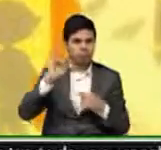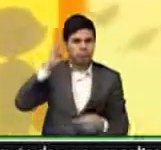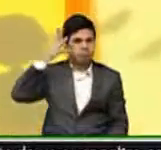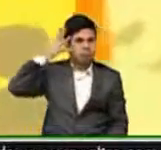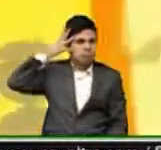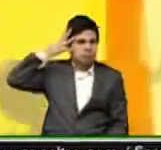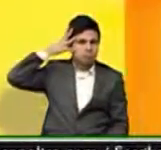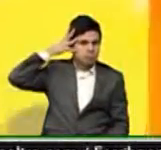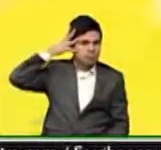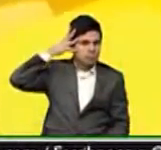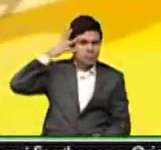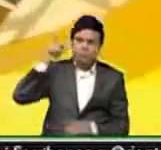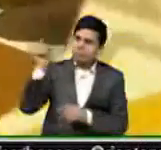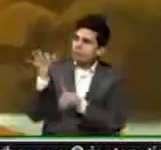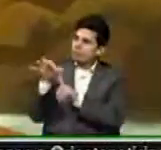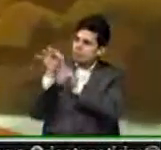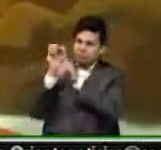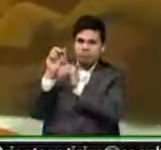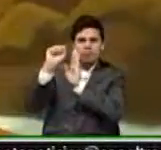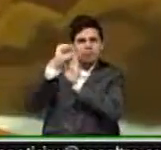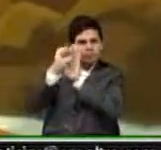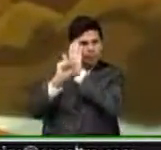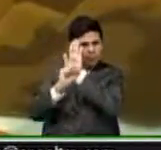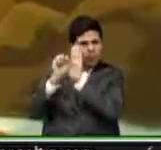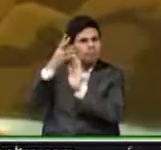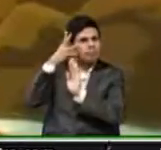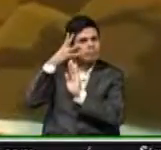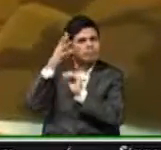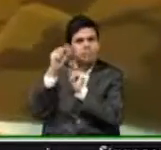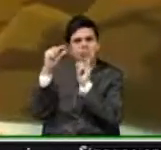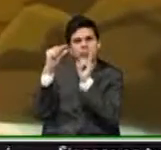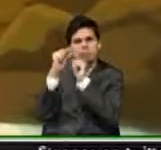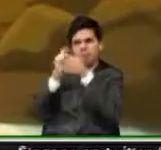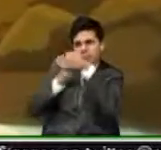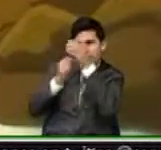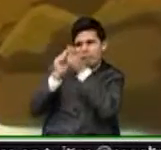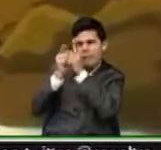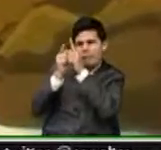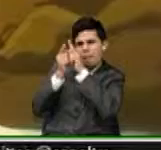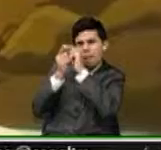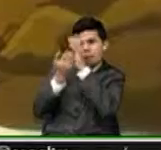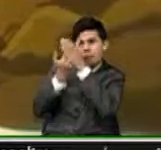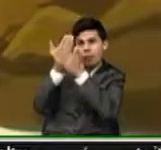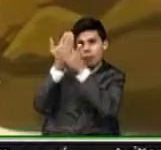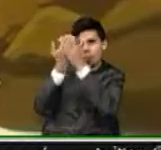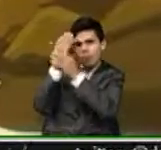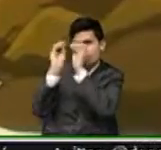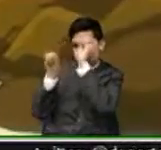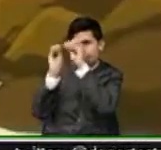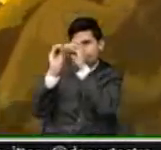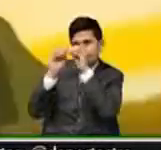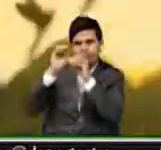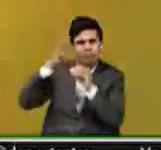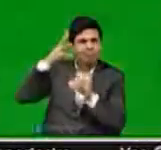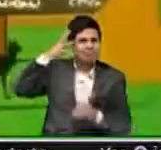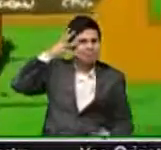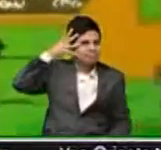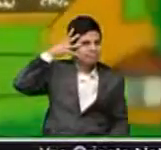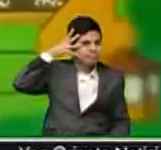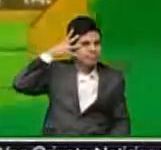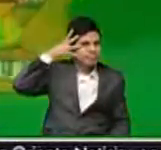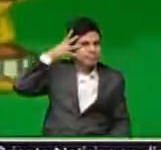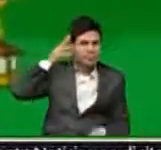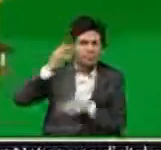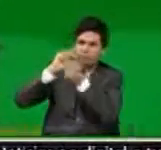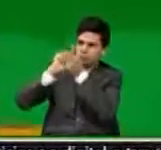nuestra imagen desde el inicio. Lo único es que ha sufrido, digamos, una evolución. Digamos, hemos retomado ese General Santander y